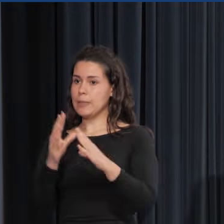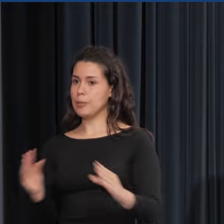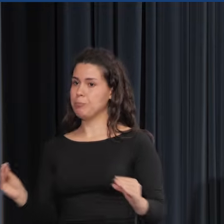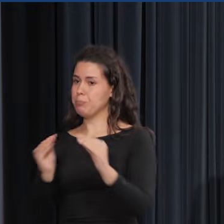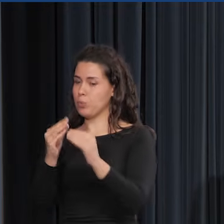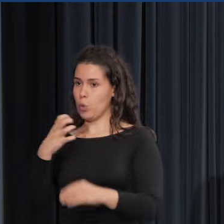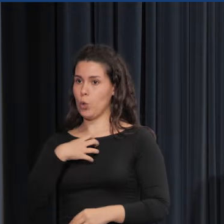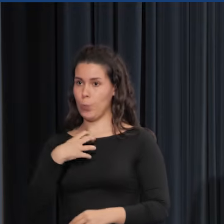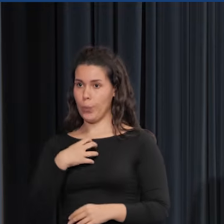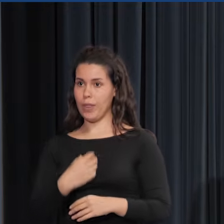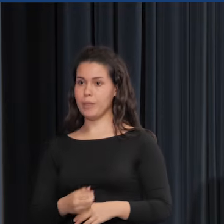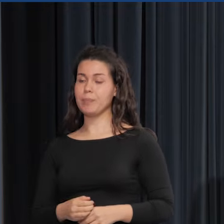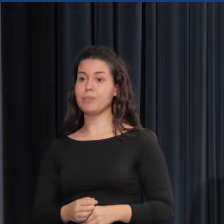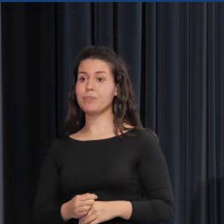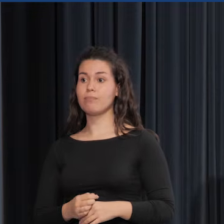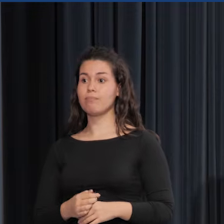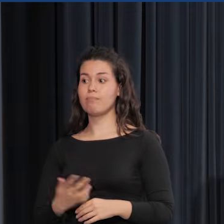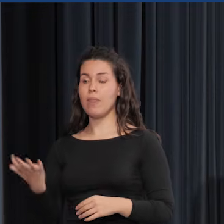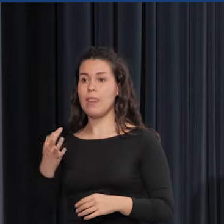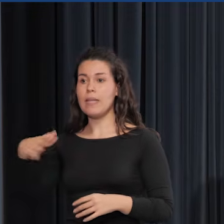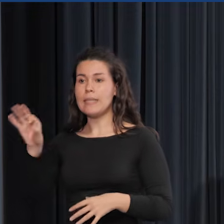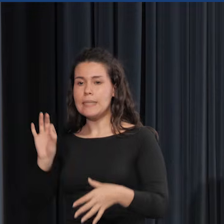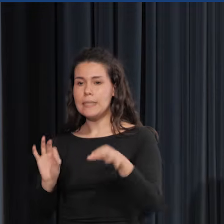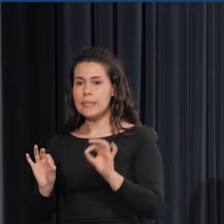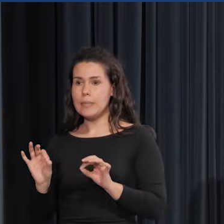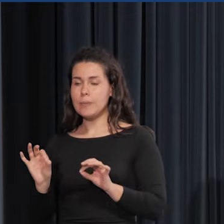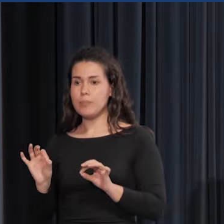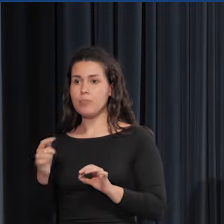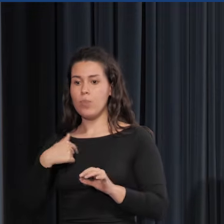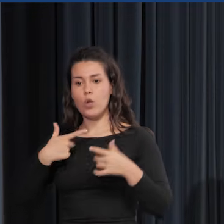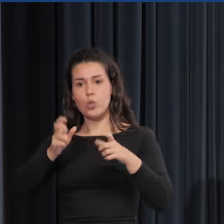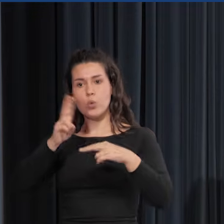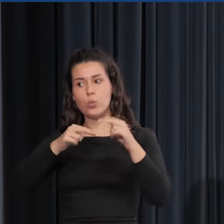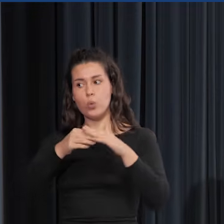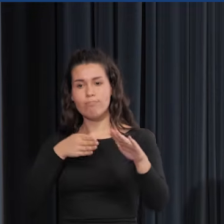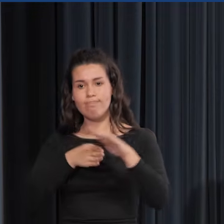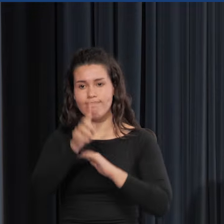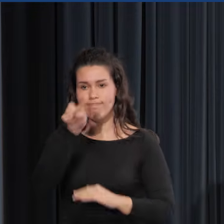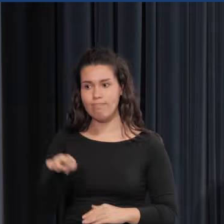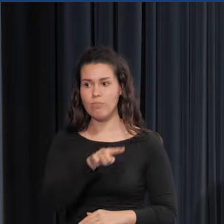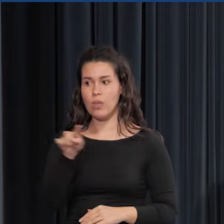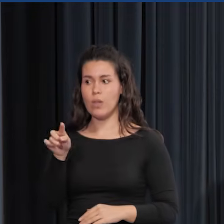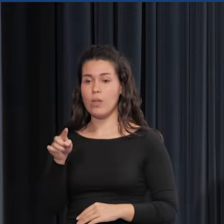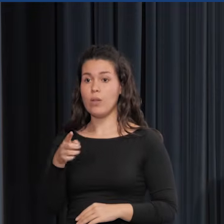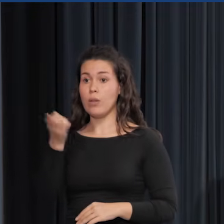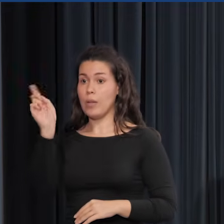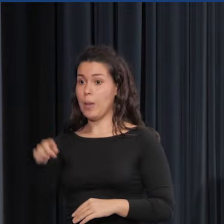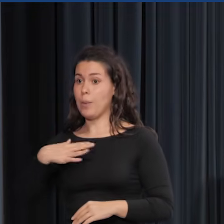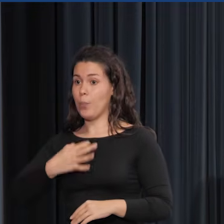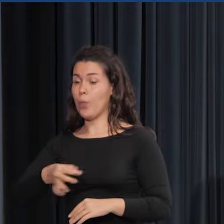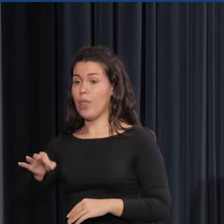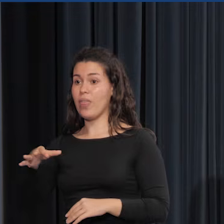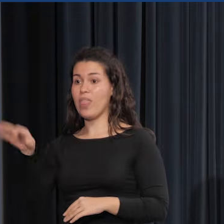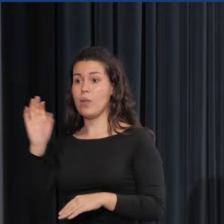que tengan que decidir acerca de si entrar o no al sector y luego también condiciona sus decisiones a la